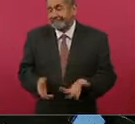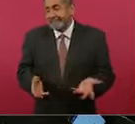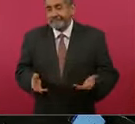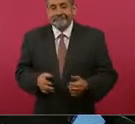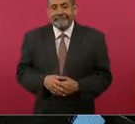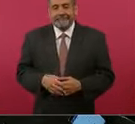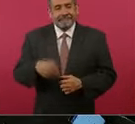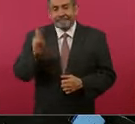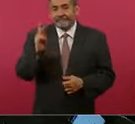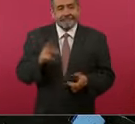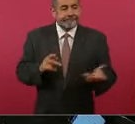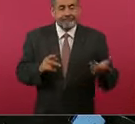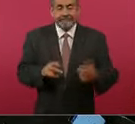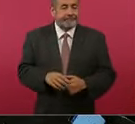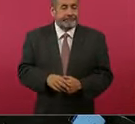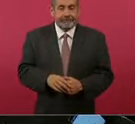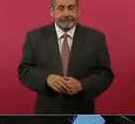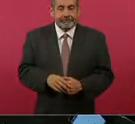Pero